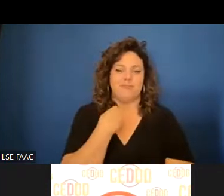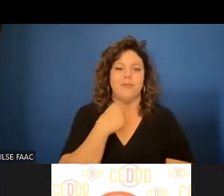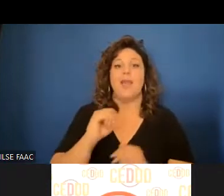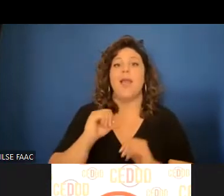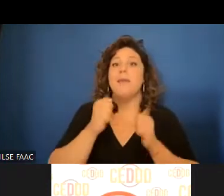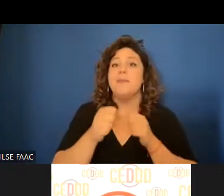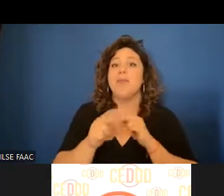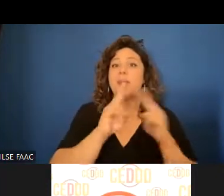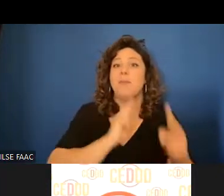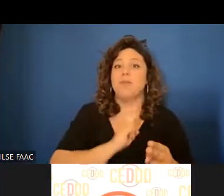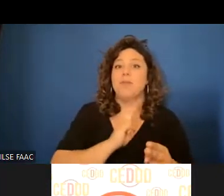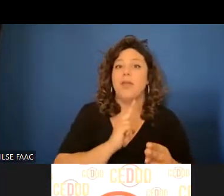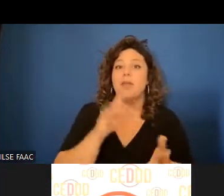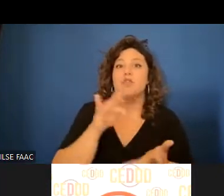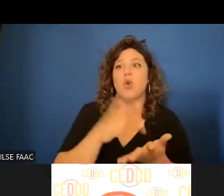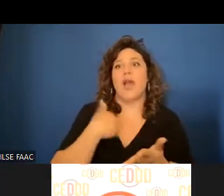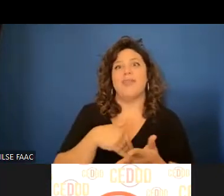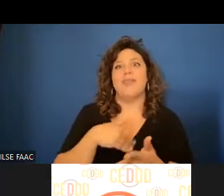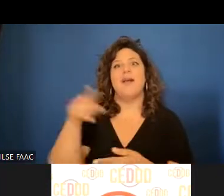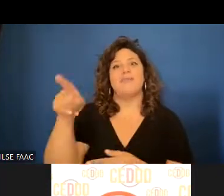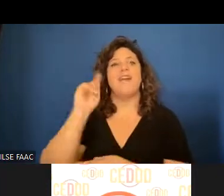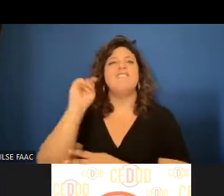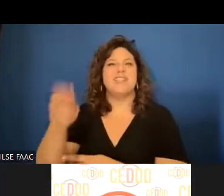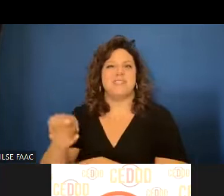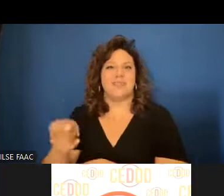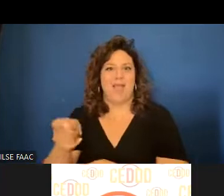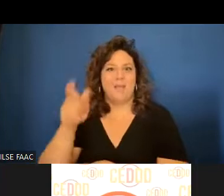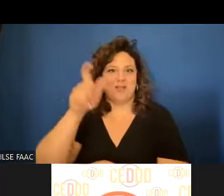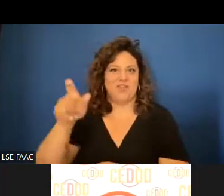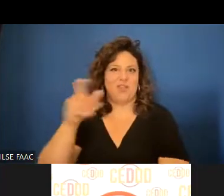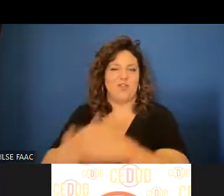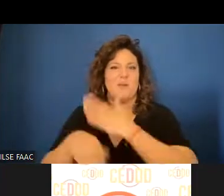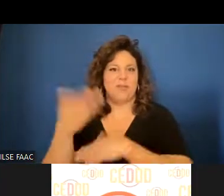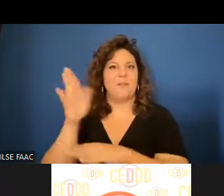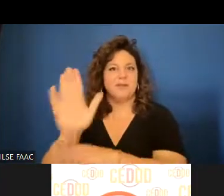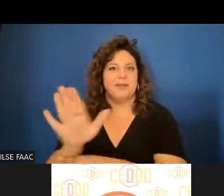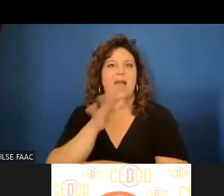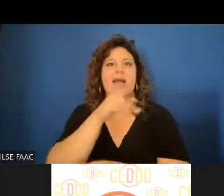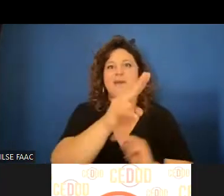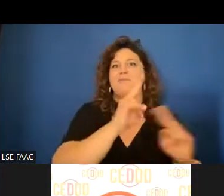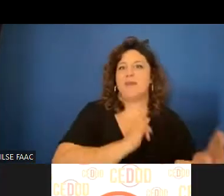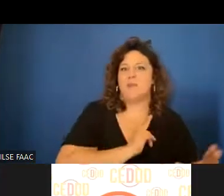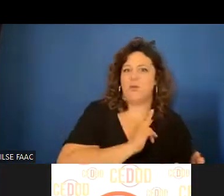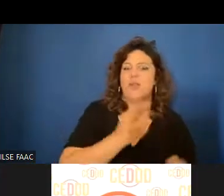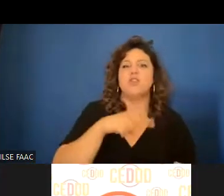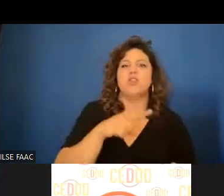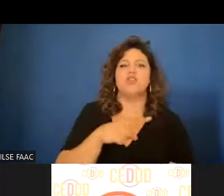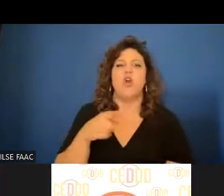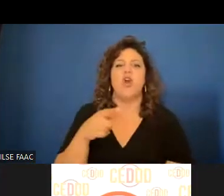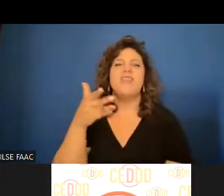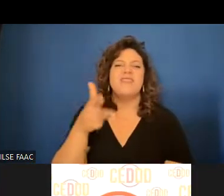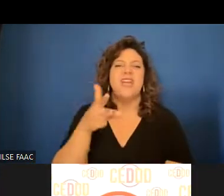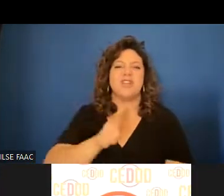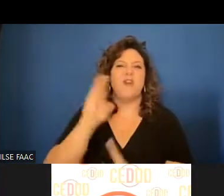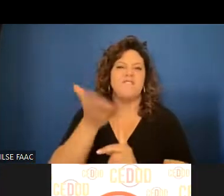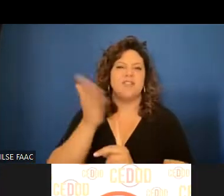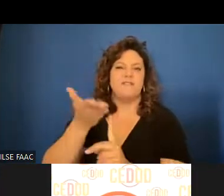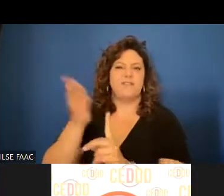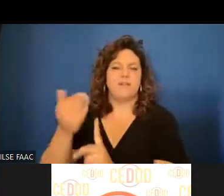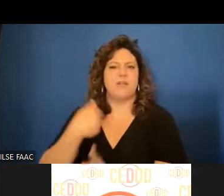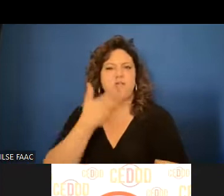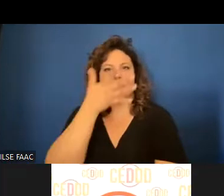sociedad cívica pues, organicemos esas campañas para que realmente lleguen a más conocimiento esa normativa? Porque